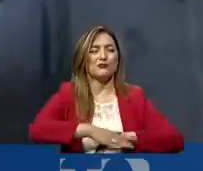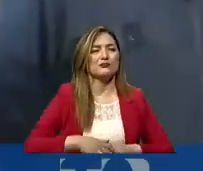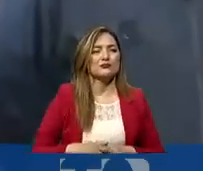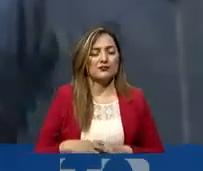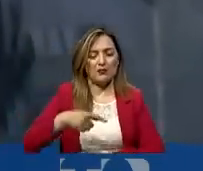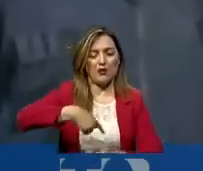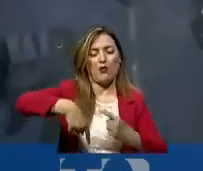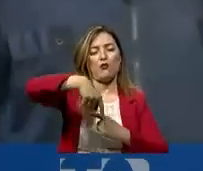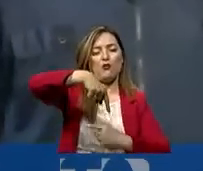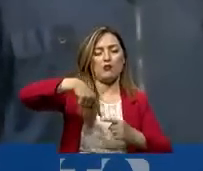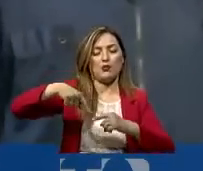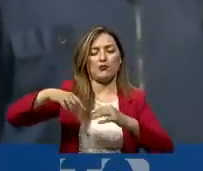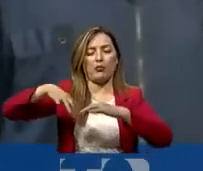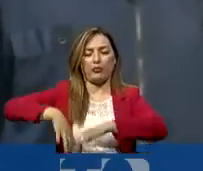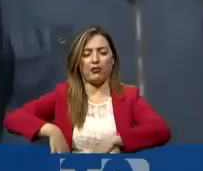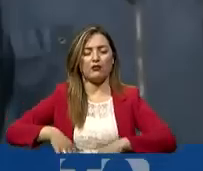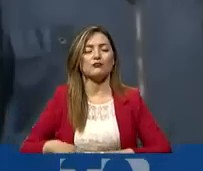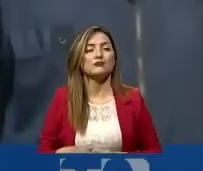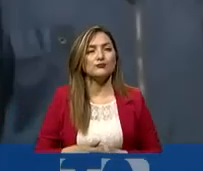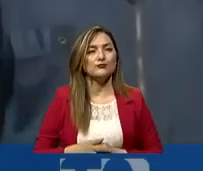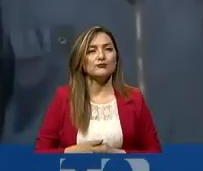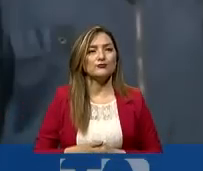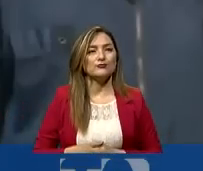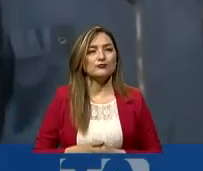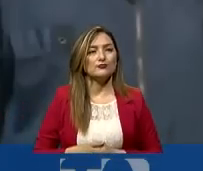hace lo que son los socavones.